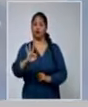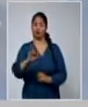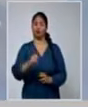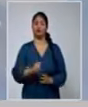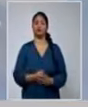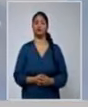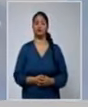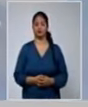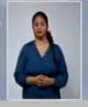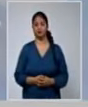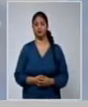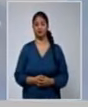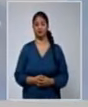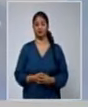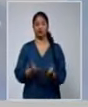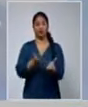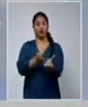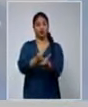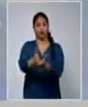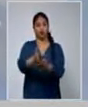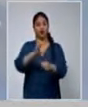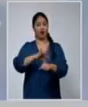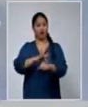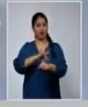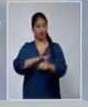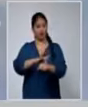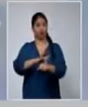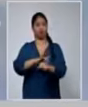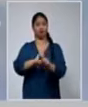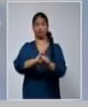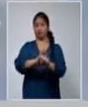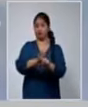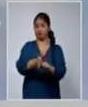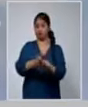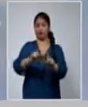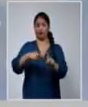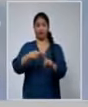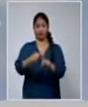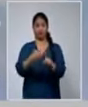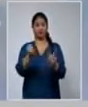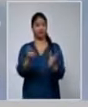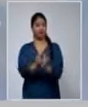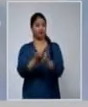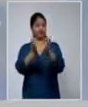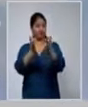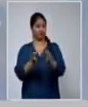11.498 y activos confirmados ingresados en nuestros hospitales